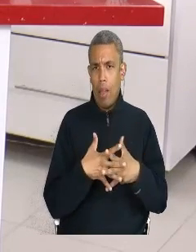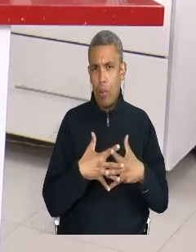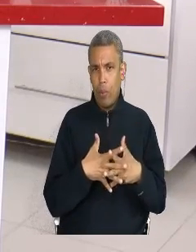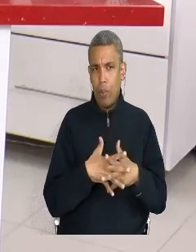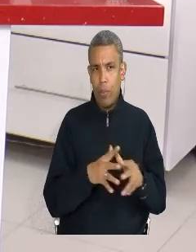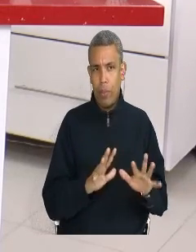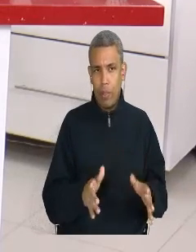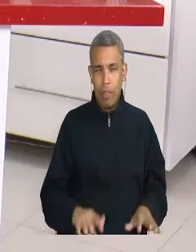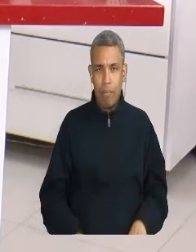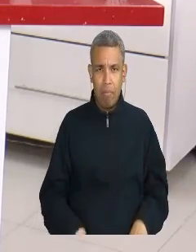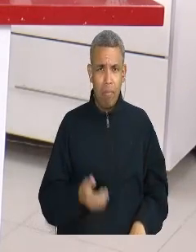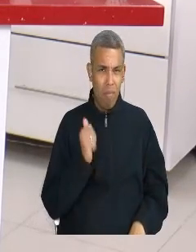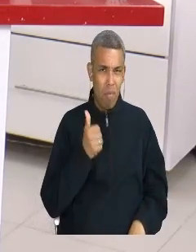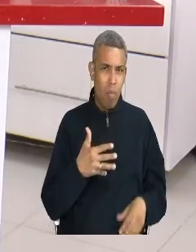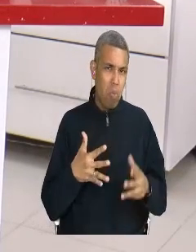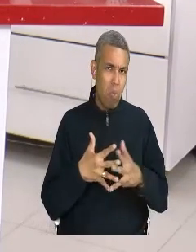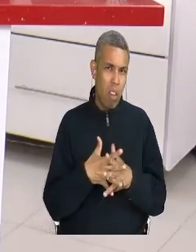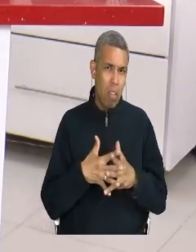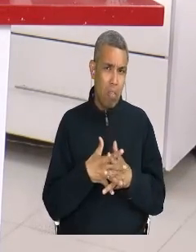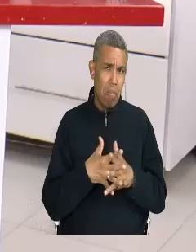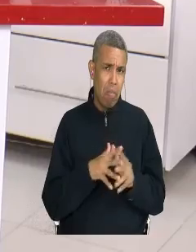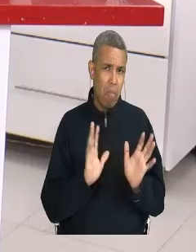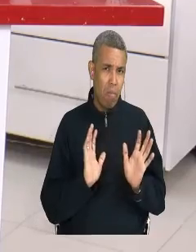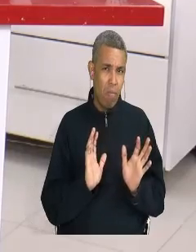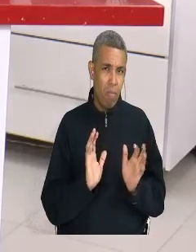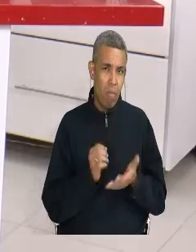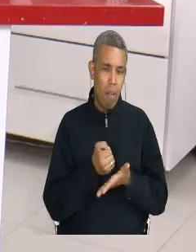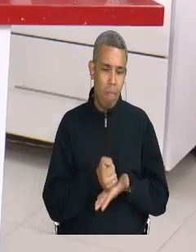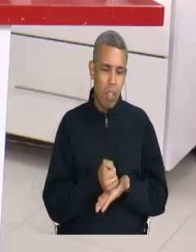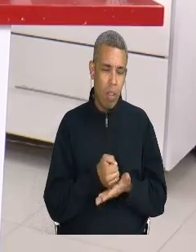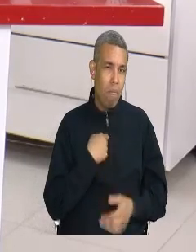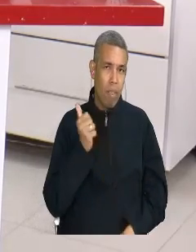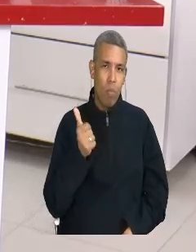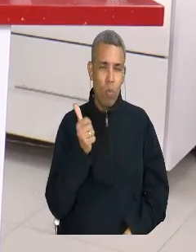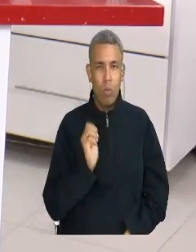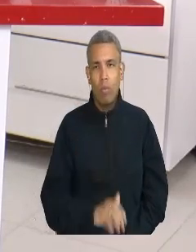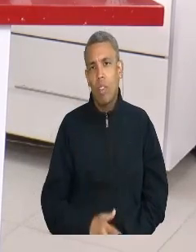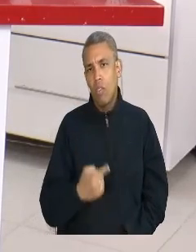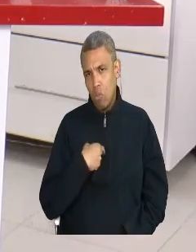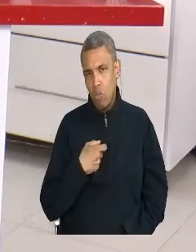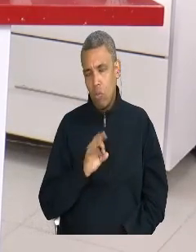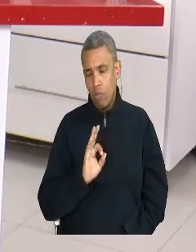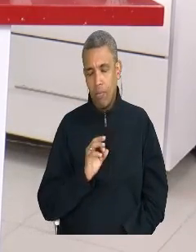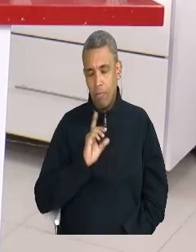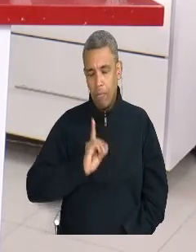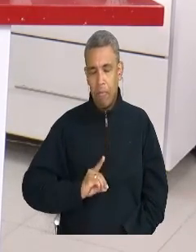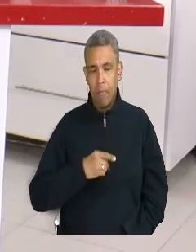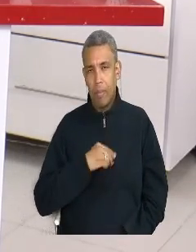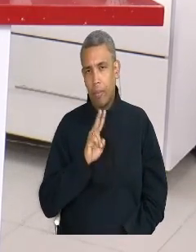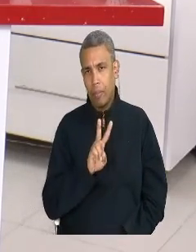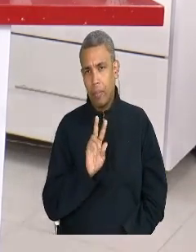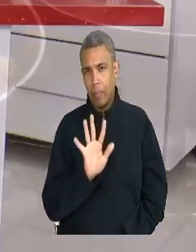la ponen ustedes, en este caso estoy haciendo los 250 gramos que nos